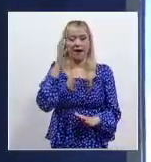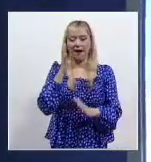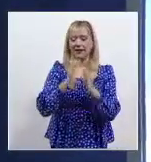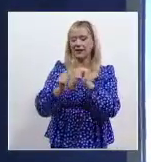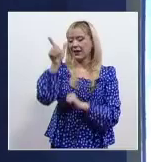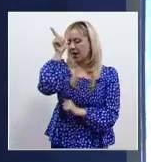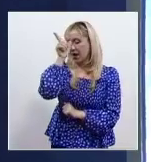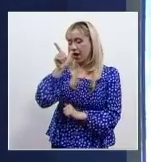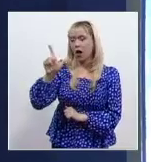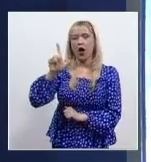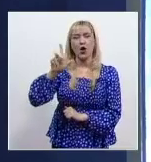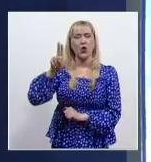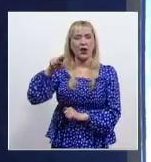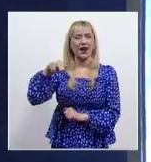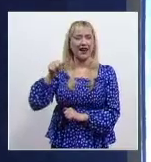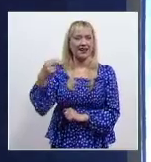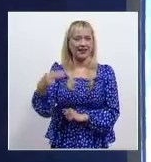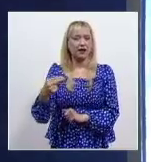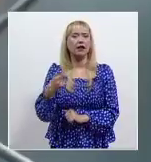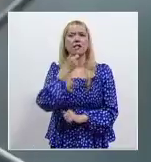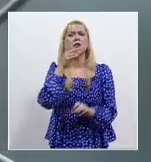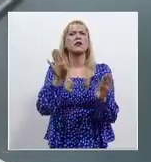consiste juzgar con perspectiva de género.